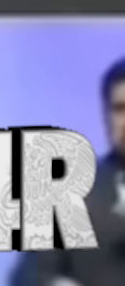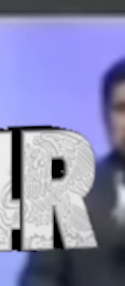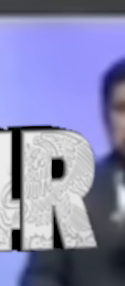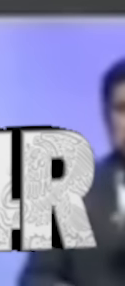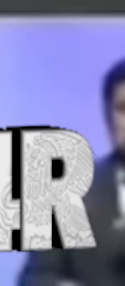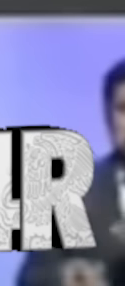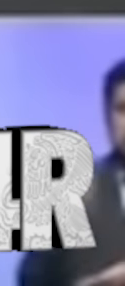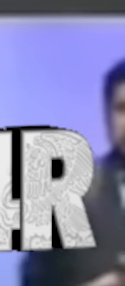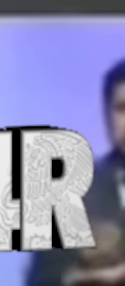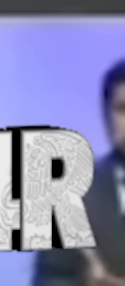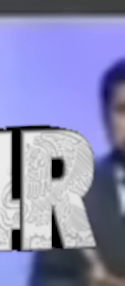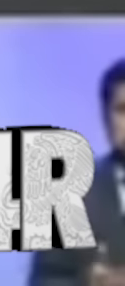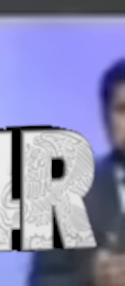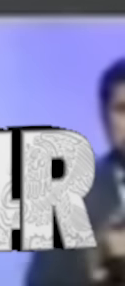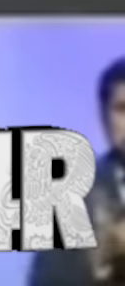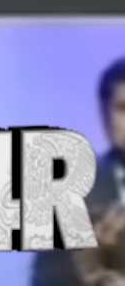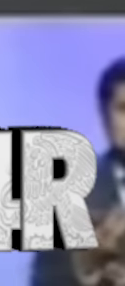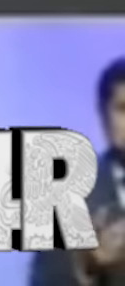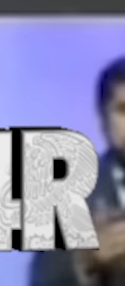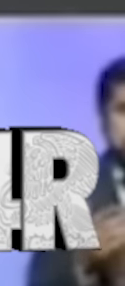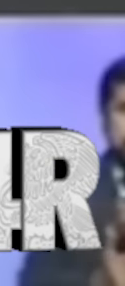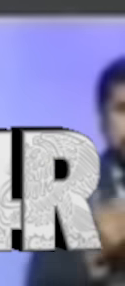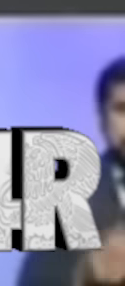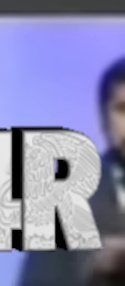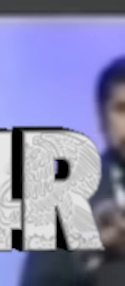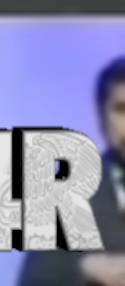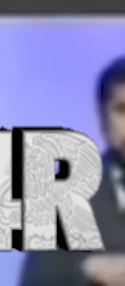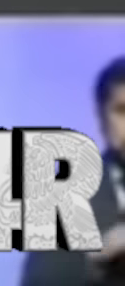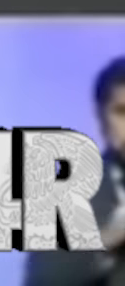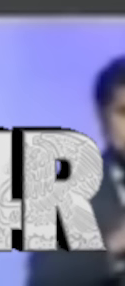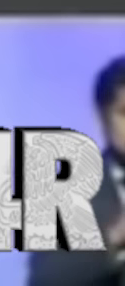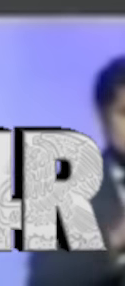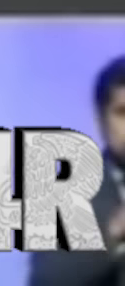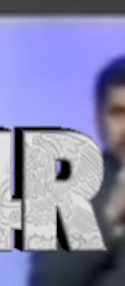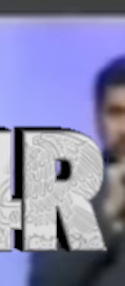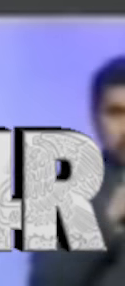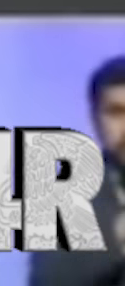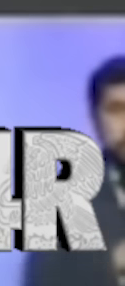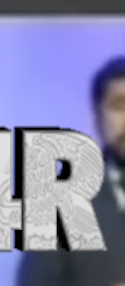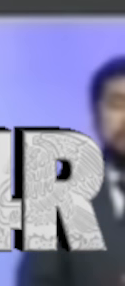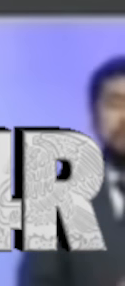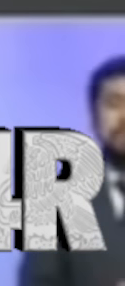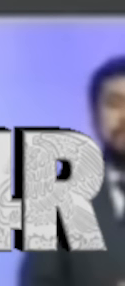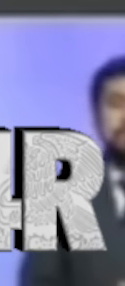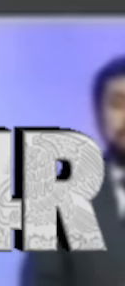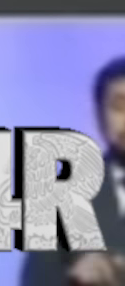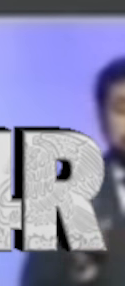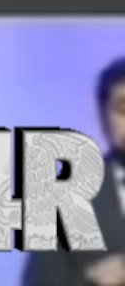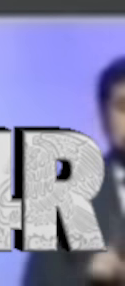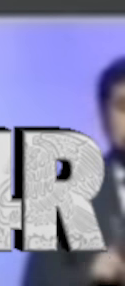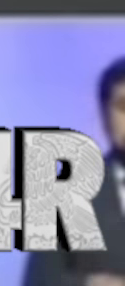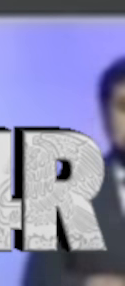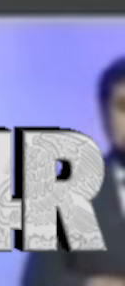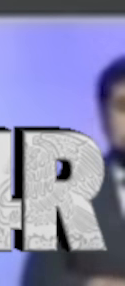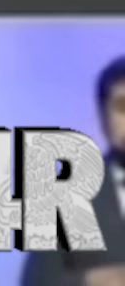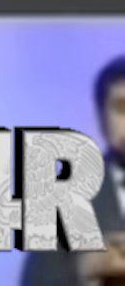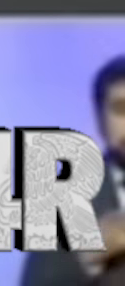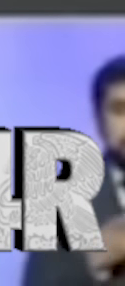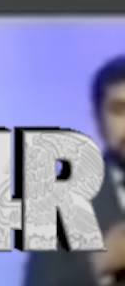hoy en la mañanera ahora la jueza Nancy Juárez ha salido a justificarse en sus medios chayoteros favoritos y ya se echa para